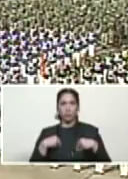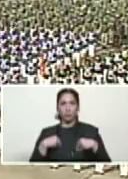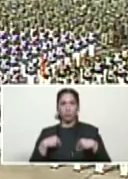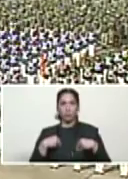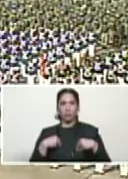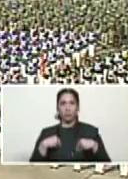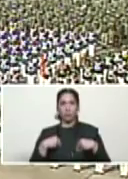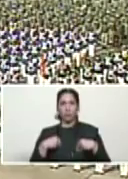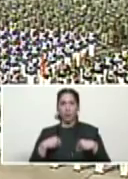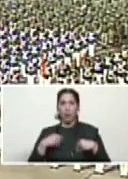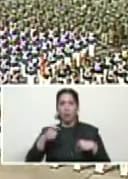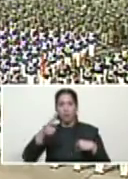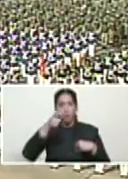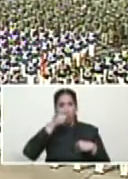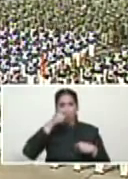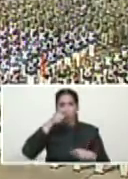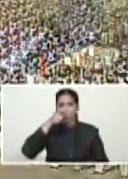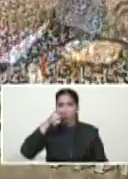tutelaje.